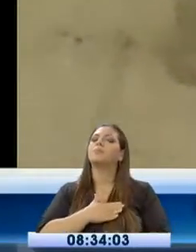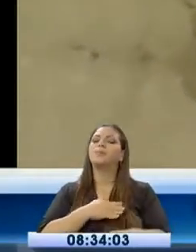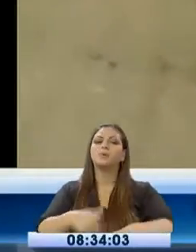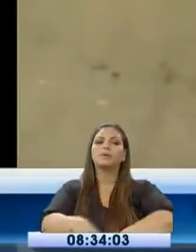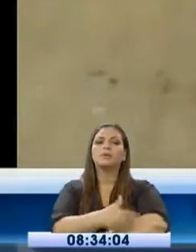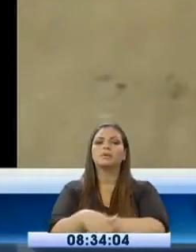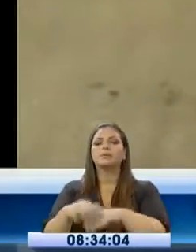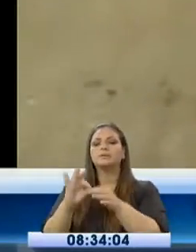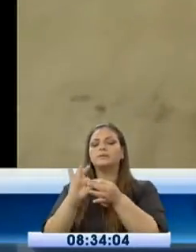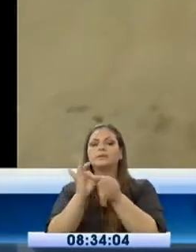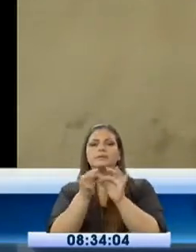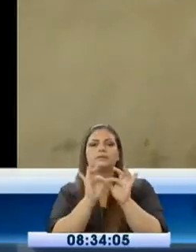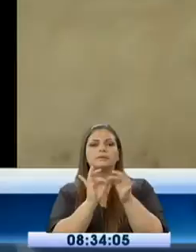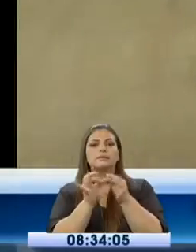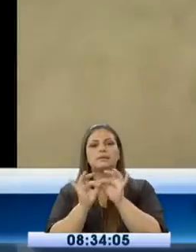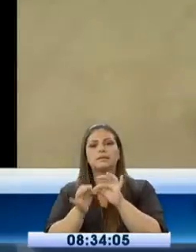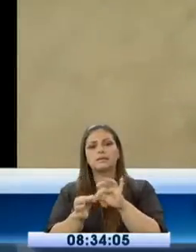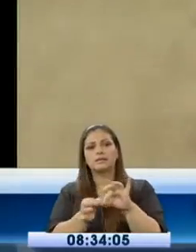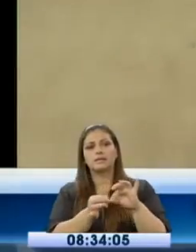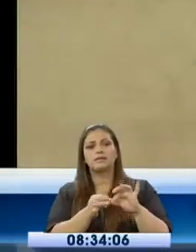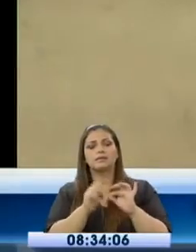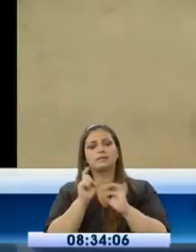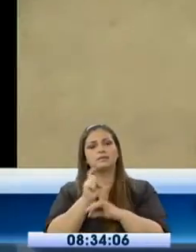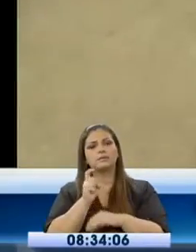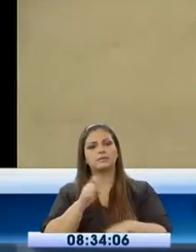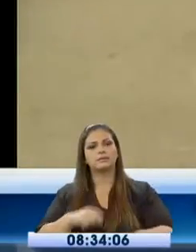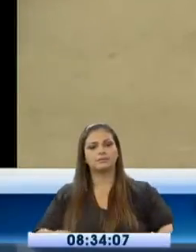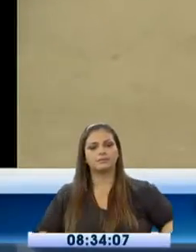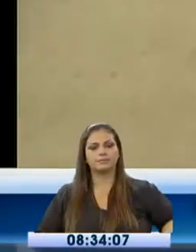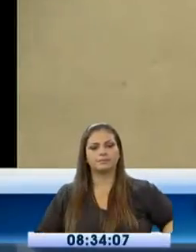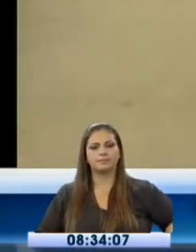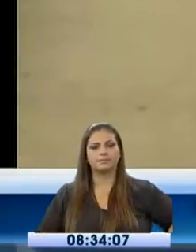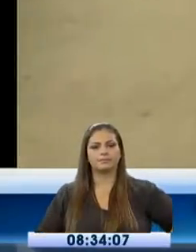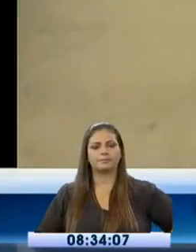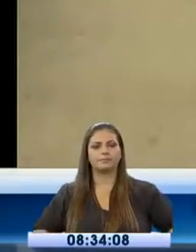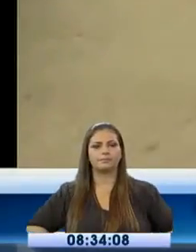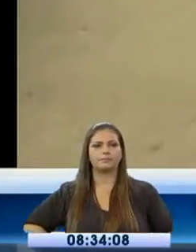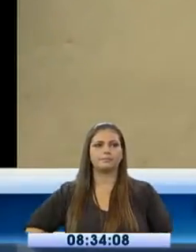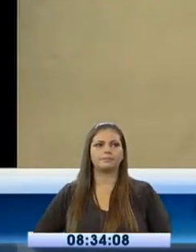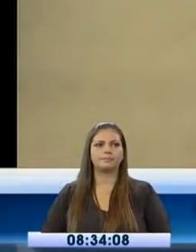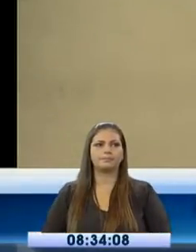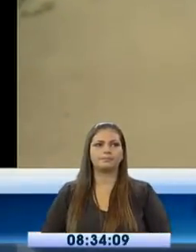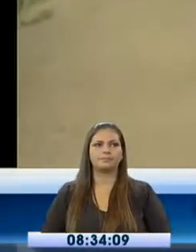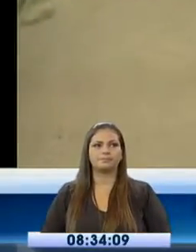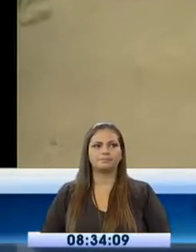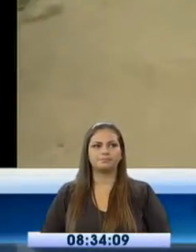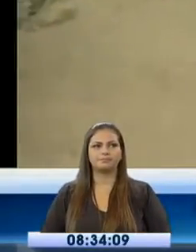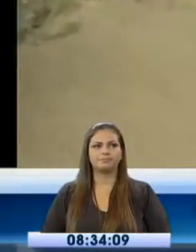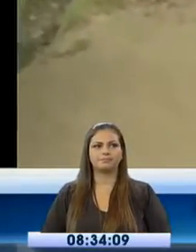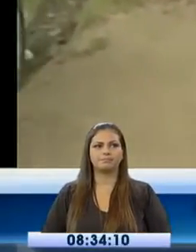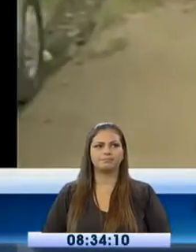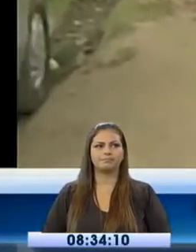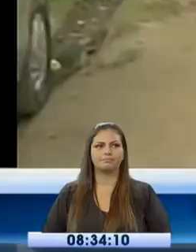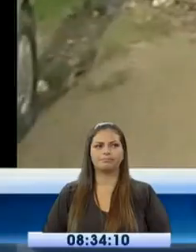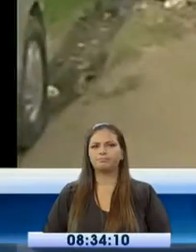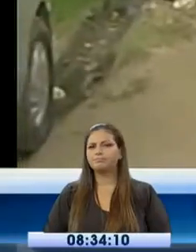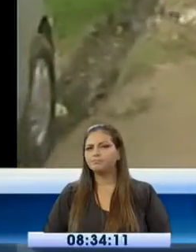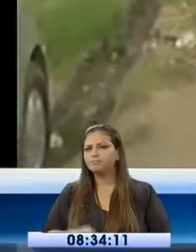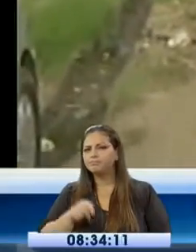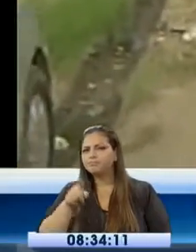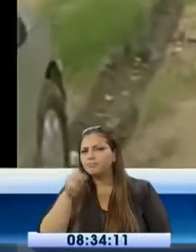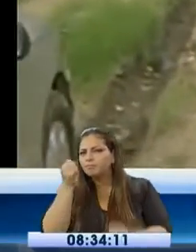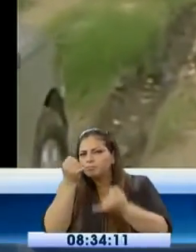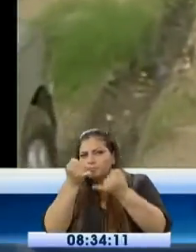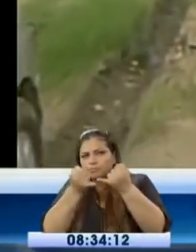alcantarillado. Mire, justamente mi compañero se está dirigiendo más al fondo. Podemos ver allá, eso está totalmente lleno de maleza. ¿Por ahí no entran los